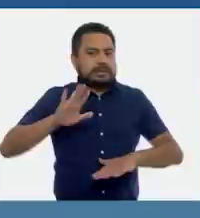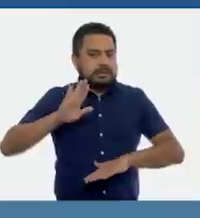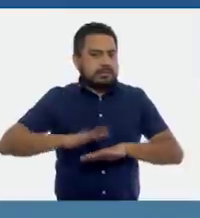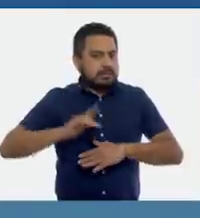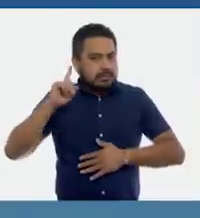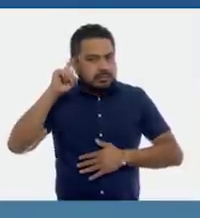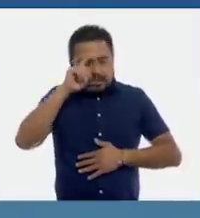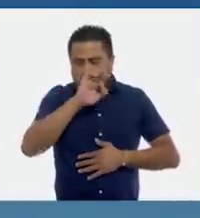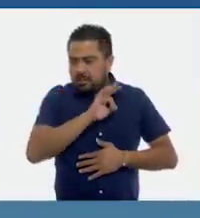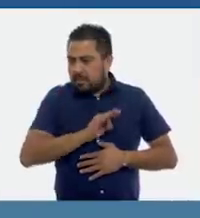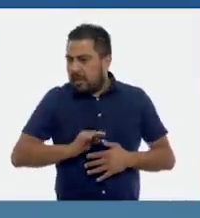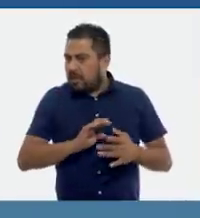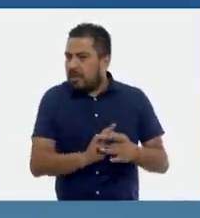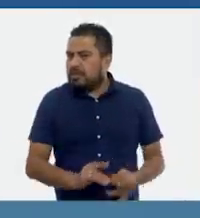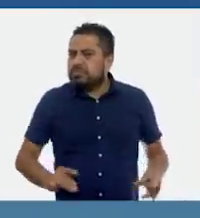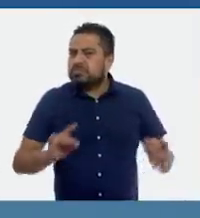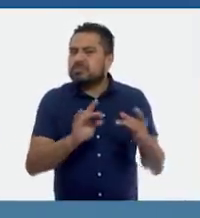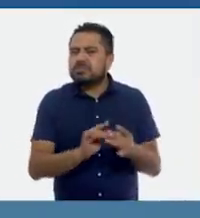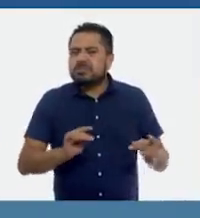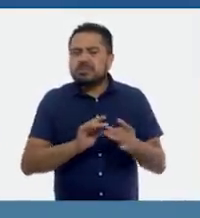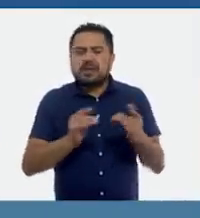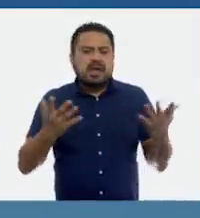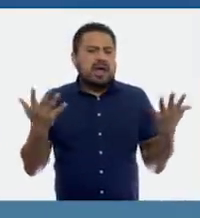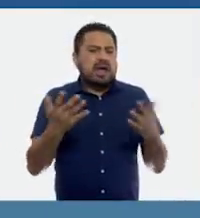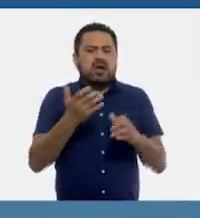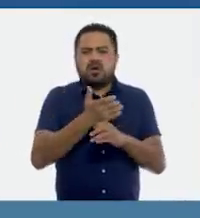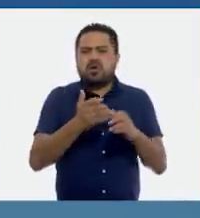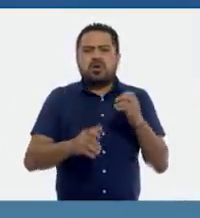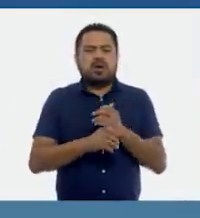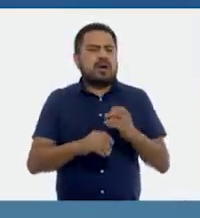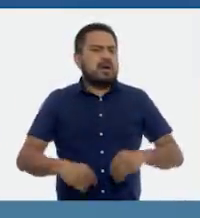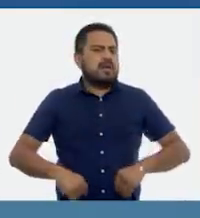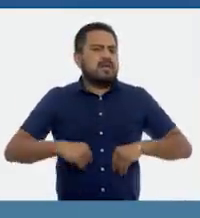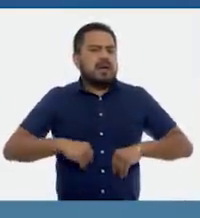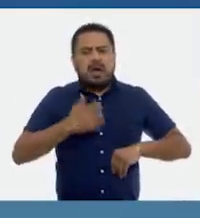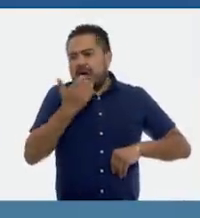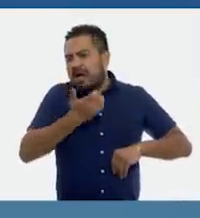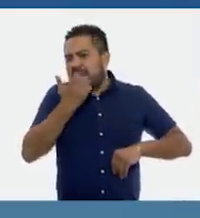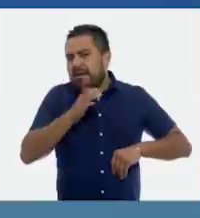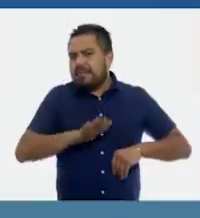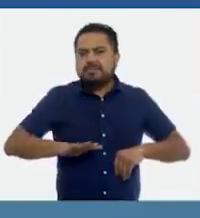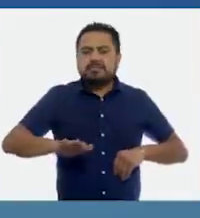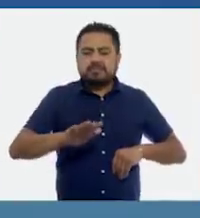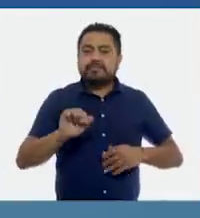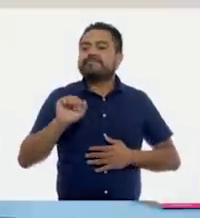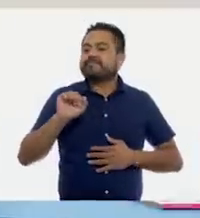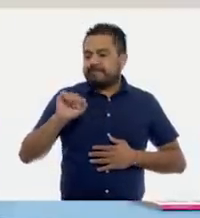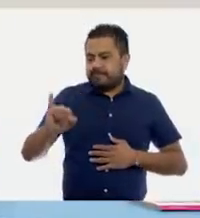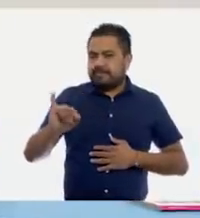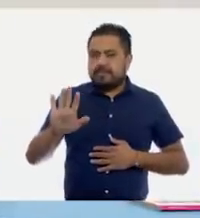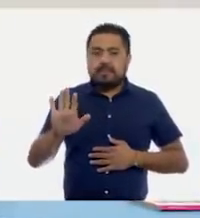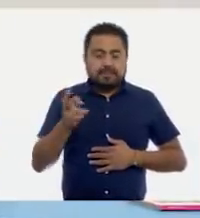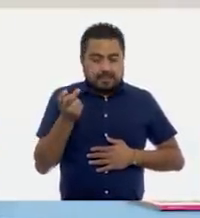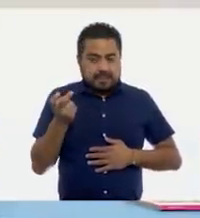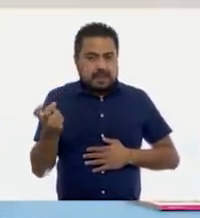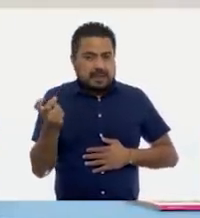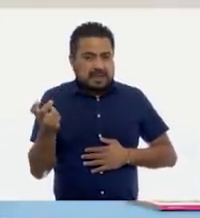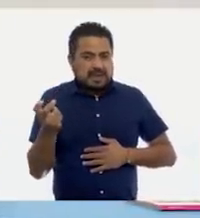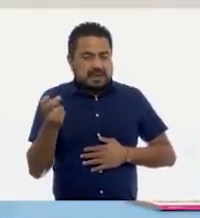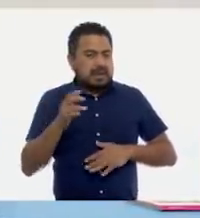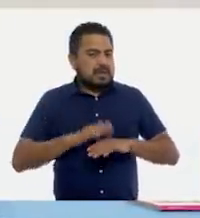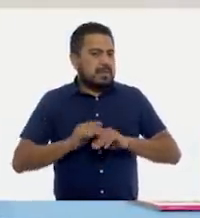complicado explicar por qué hacemos algunas cosas en la vida diaria. Sí, Ton, pues precisamente